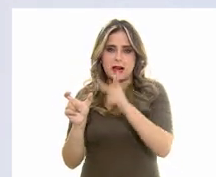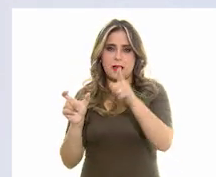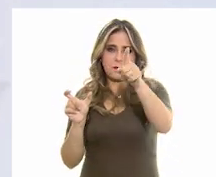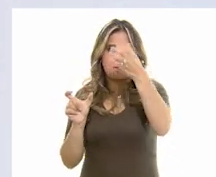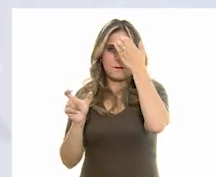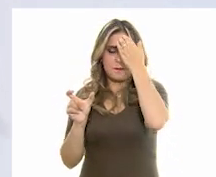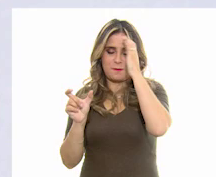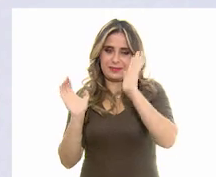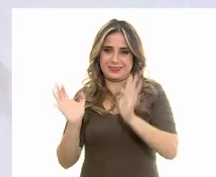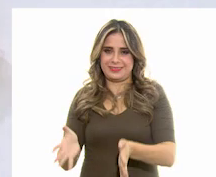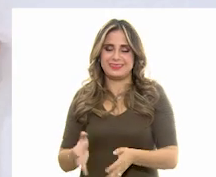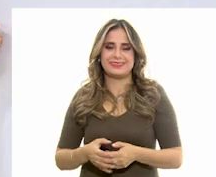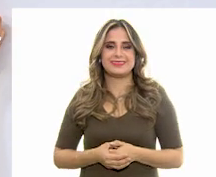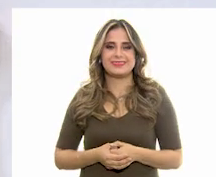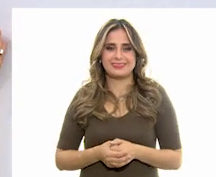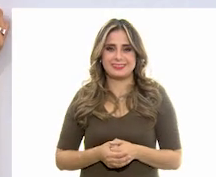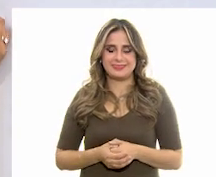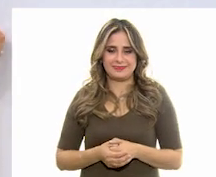Info.